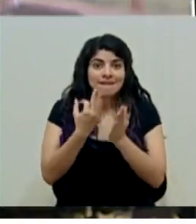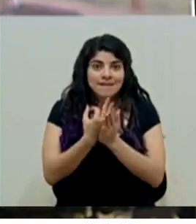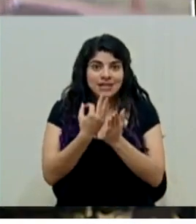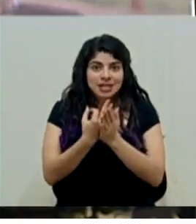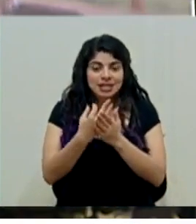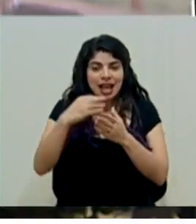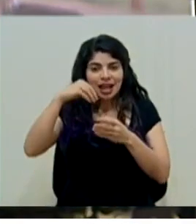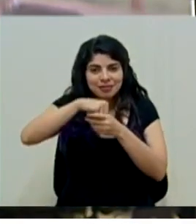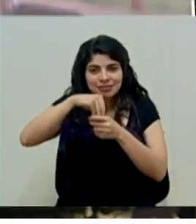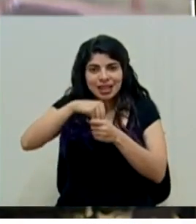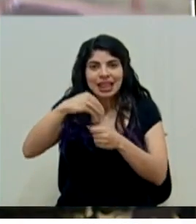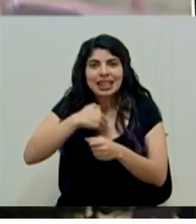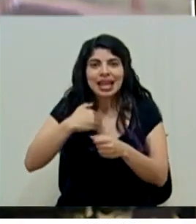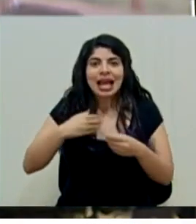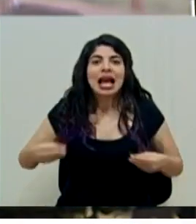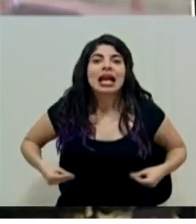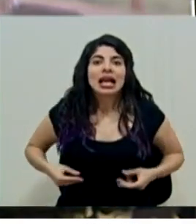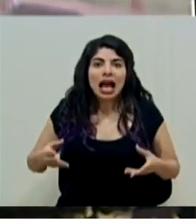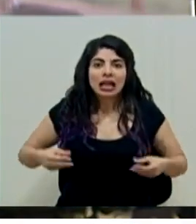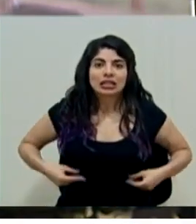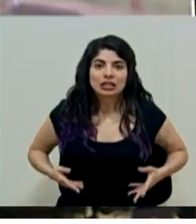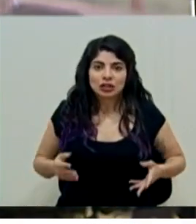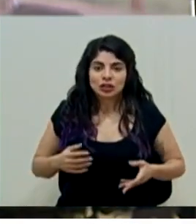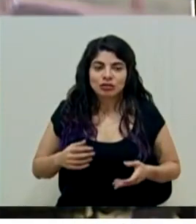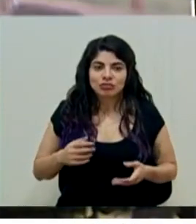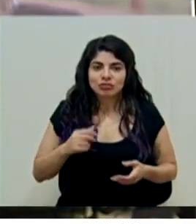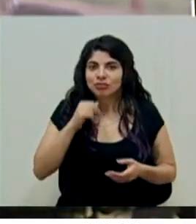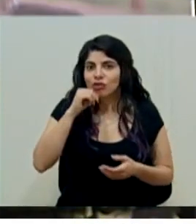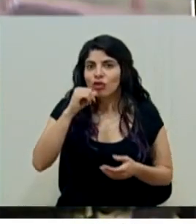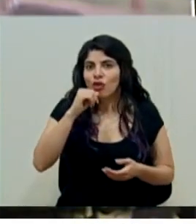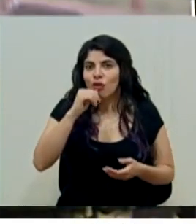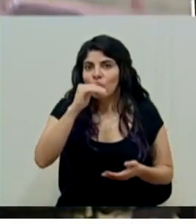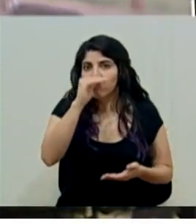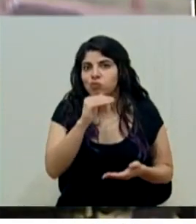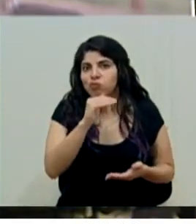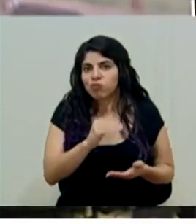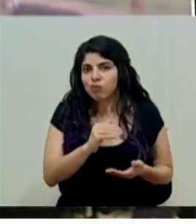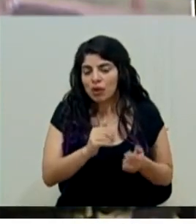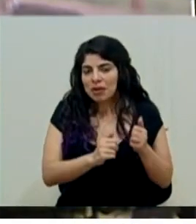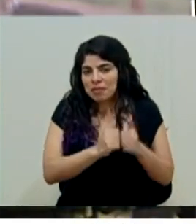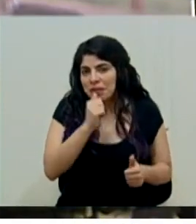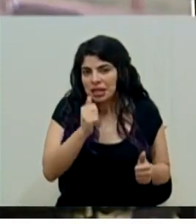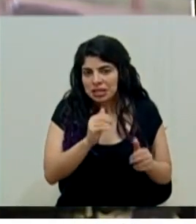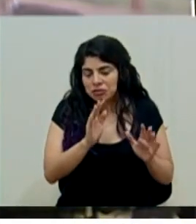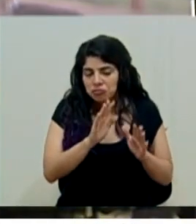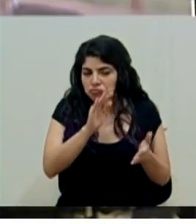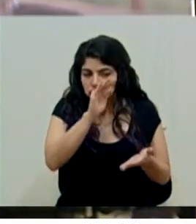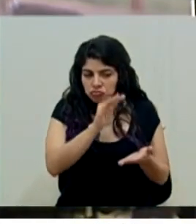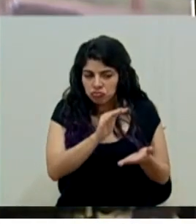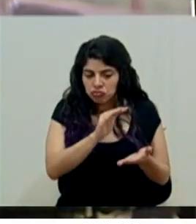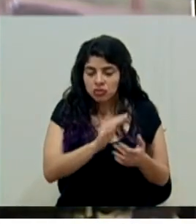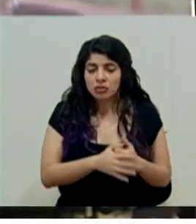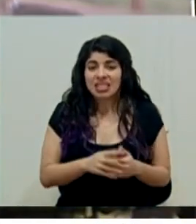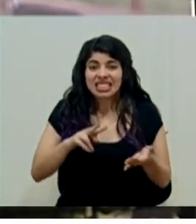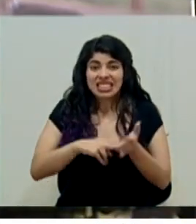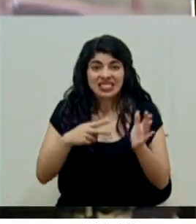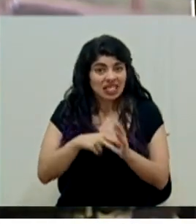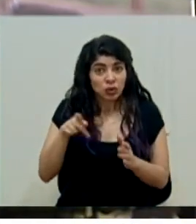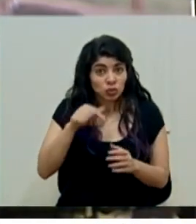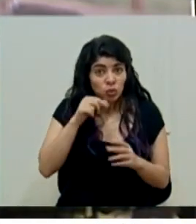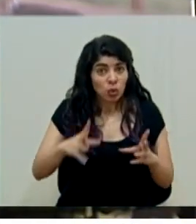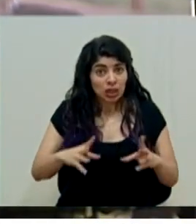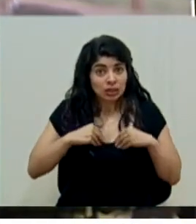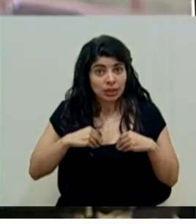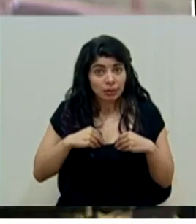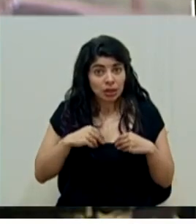que contiene el gasto, no la recorta más allá de lo que se conoce. ¿Quiere decir que usted no está aceptando que